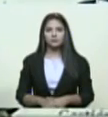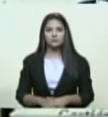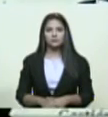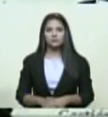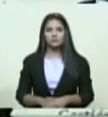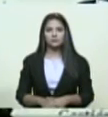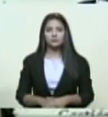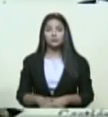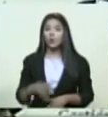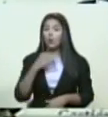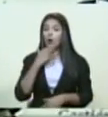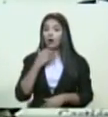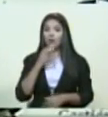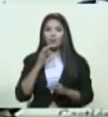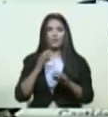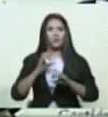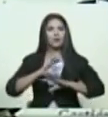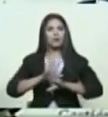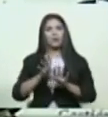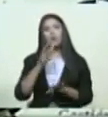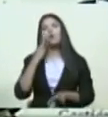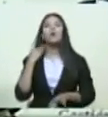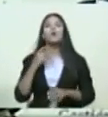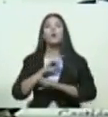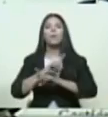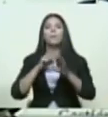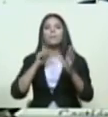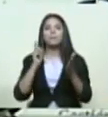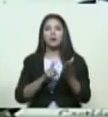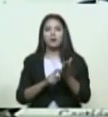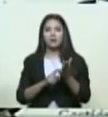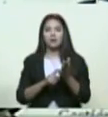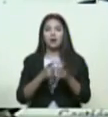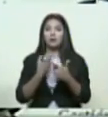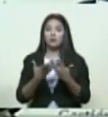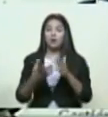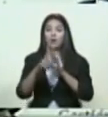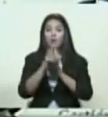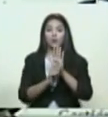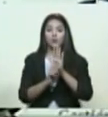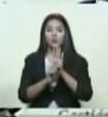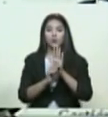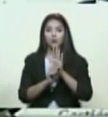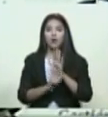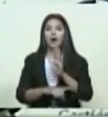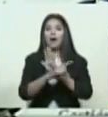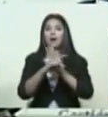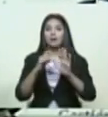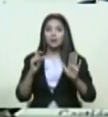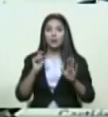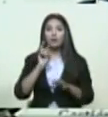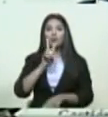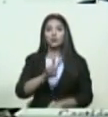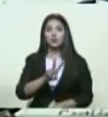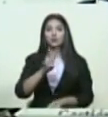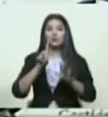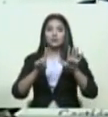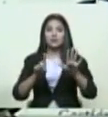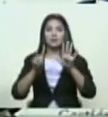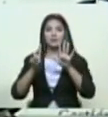actitud práctica concreta. En este sentido, la Constitución, en su artículo